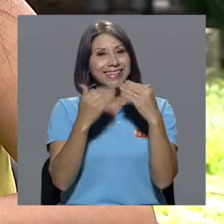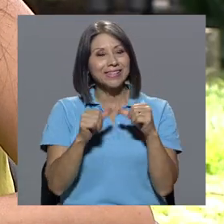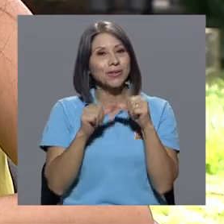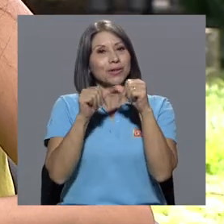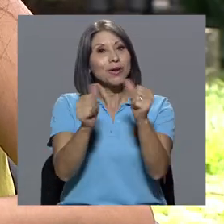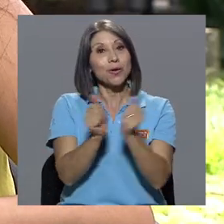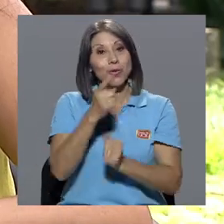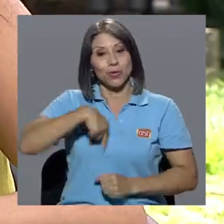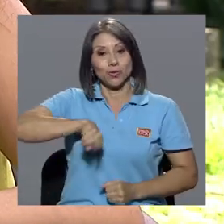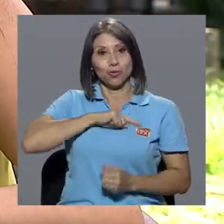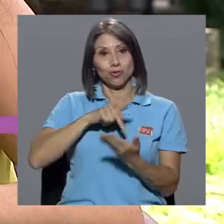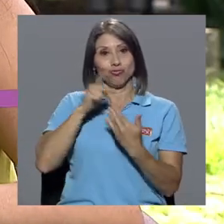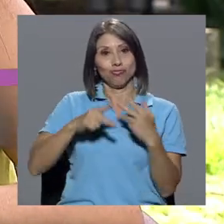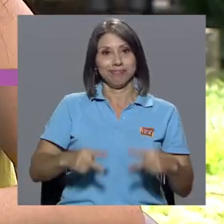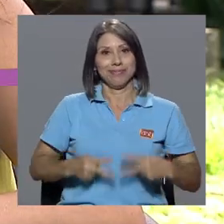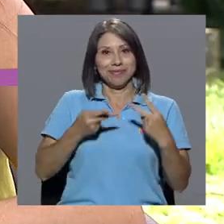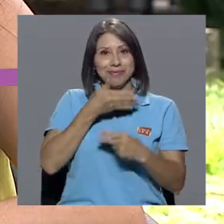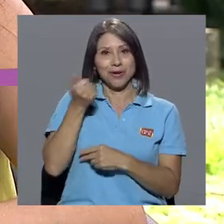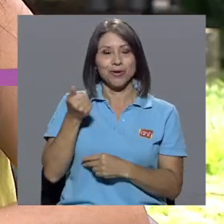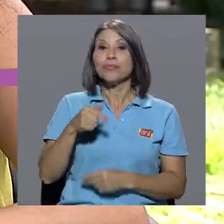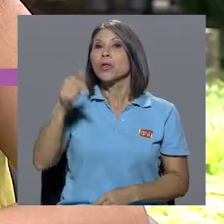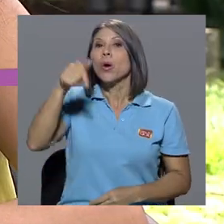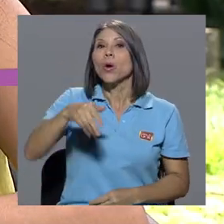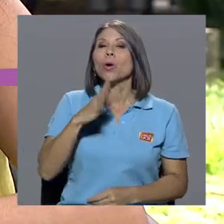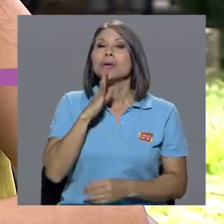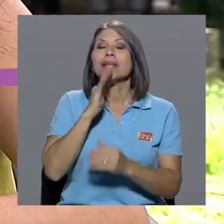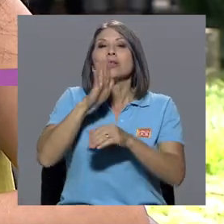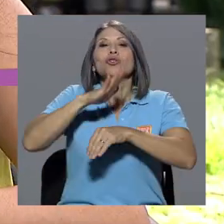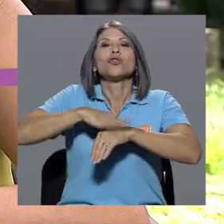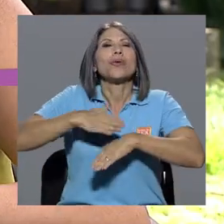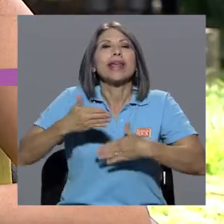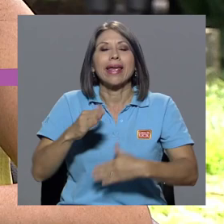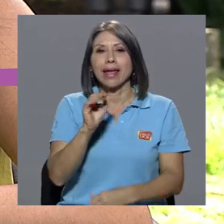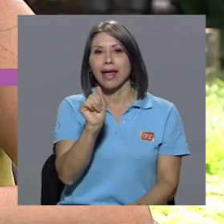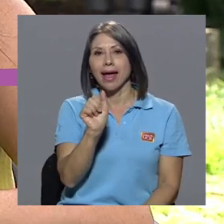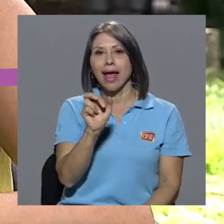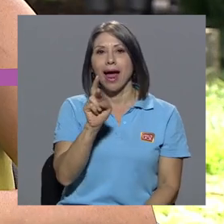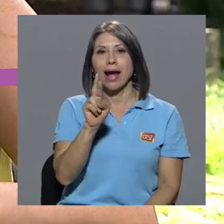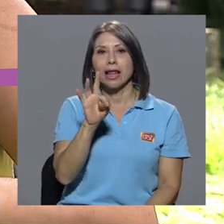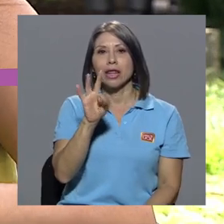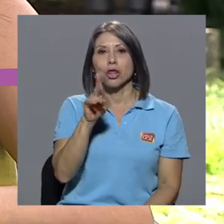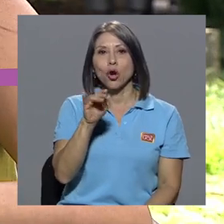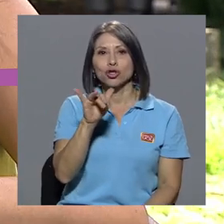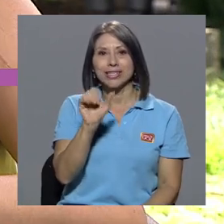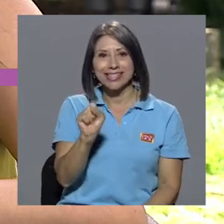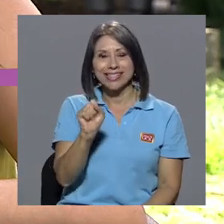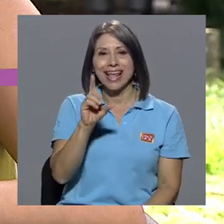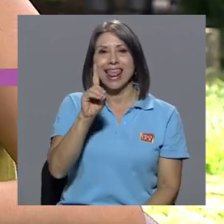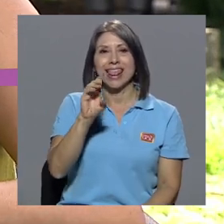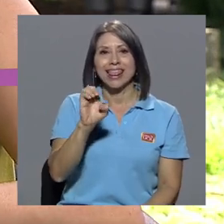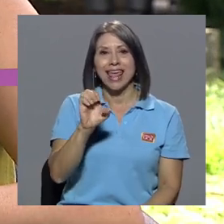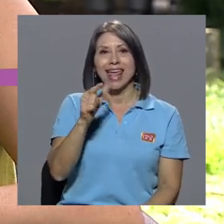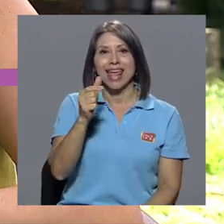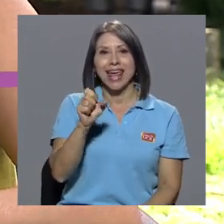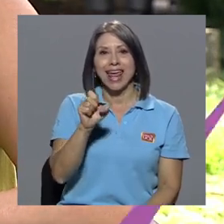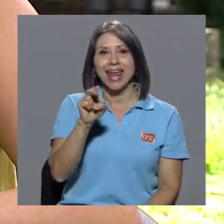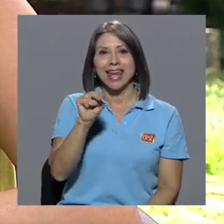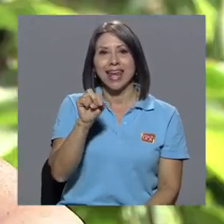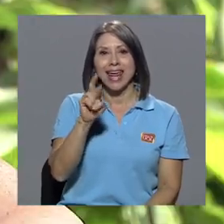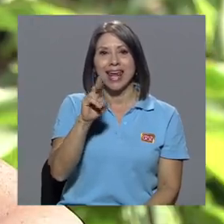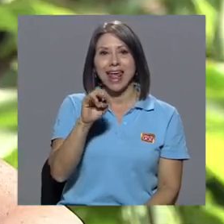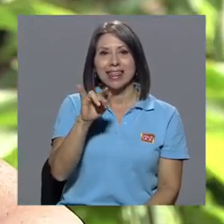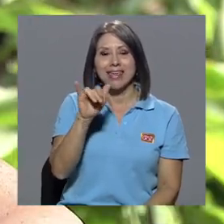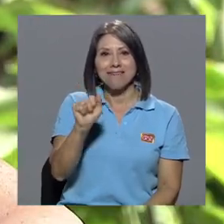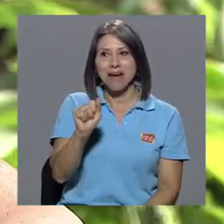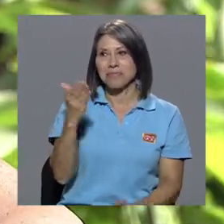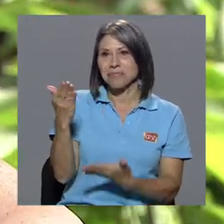Gracias por continuar con nosotros en Vivir Mejor. El día de hoy conversando acerca de la artrosis degenerativa. Para ello nos acompaña la doctora